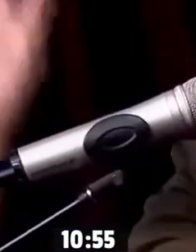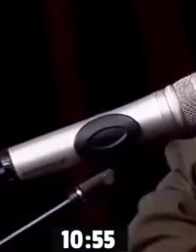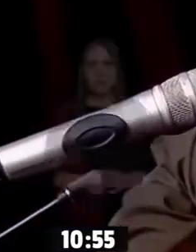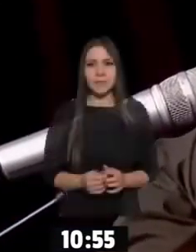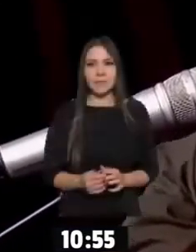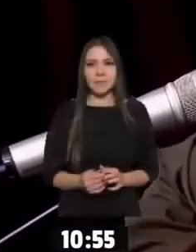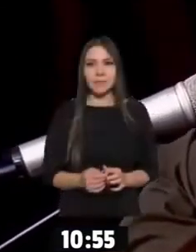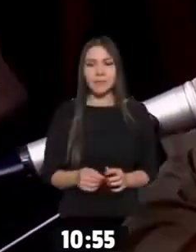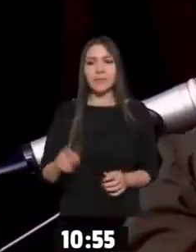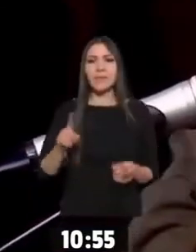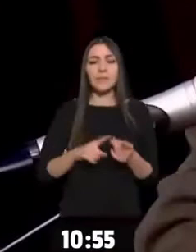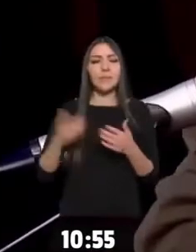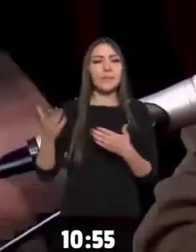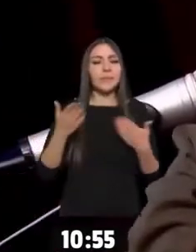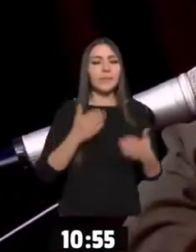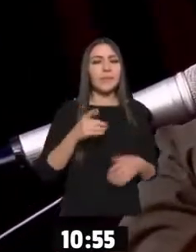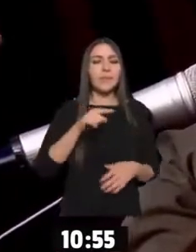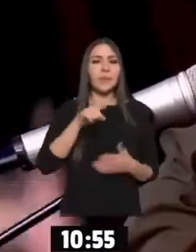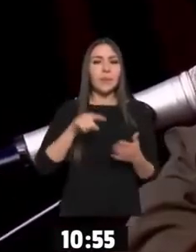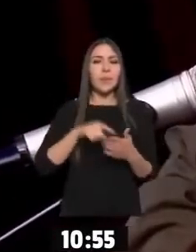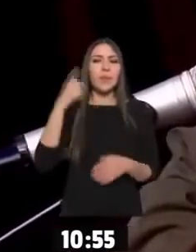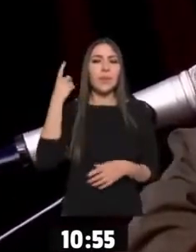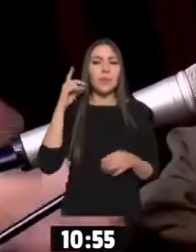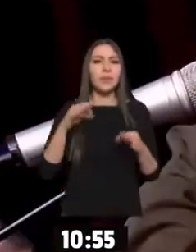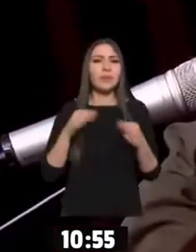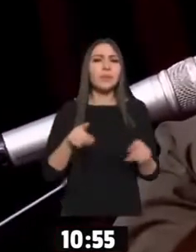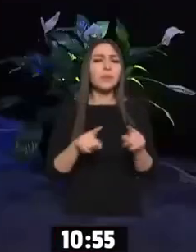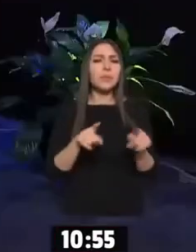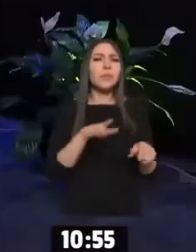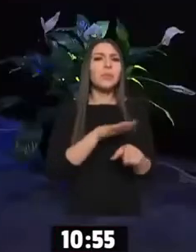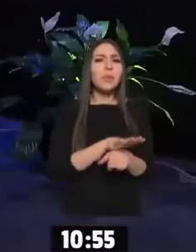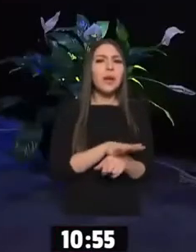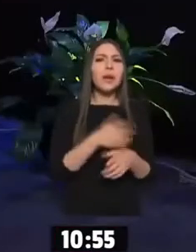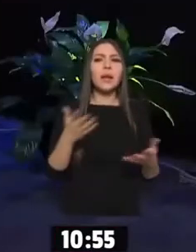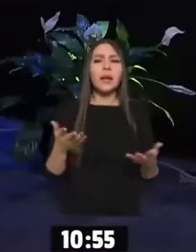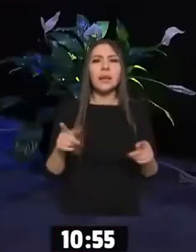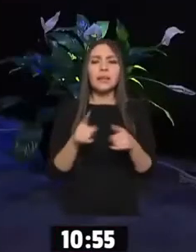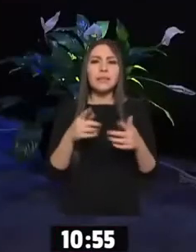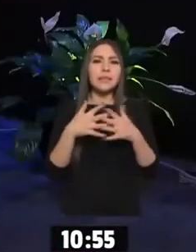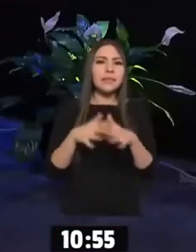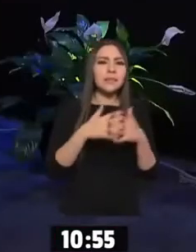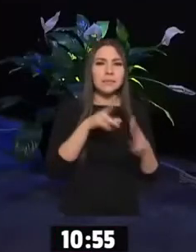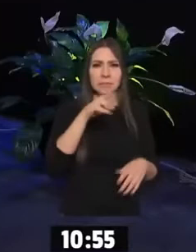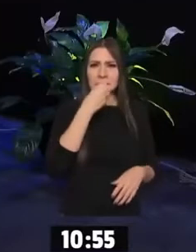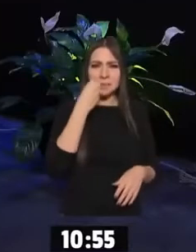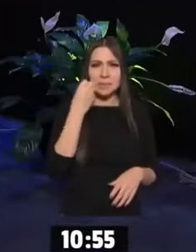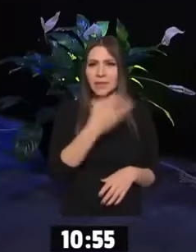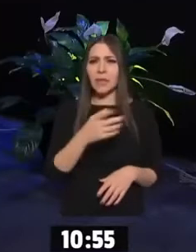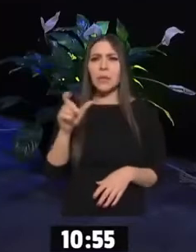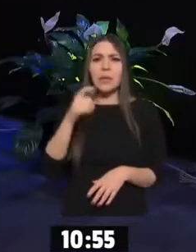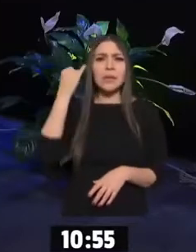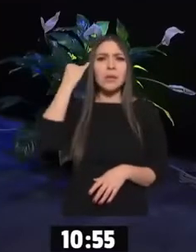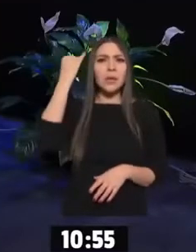qué chida onda. Durango. Indie urbana, qué onda, qué padre. Simón. Qué padre, compañero. ¿Cuándo se le ocurrió mezclarle